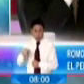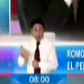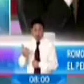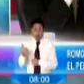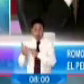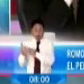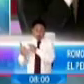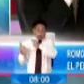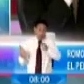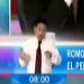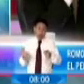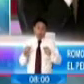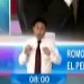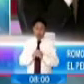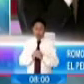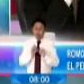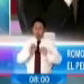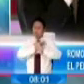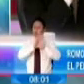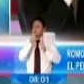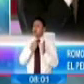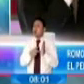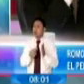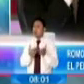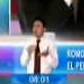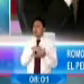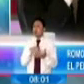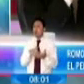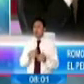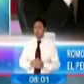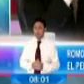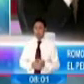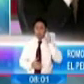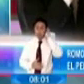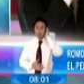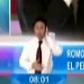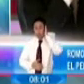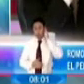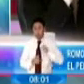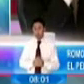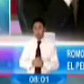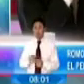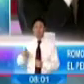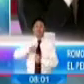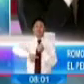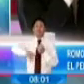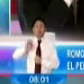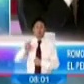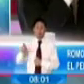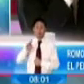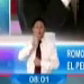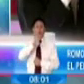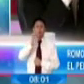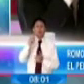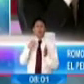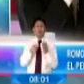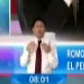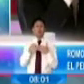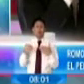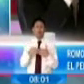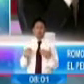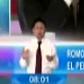una pieza clave que nos permita aclarar esta u otras dudas. Los $40,000 que le encuentran al hermano del señor Salcedo, ¿dio